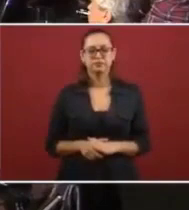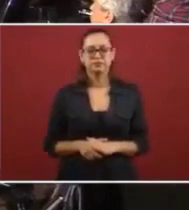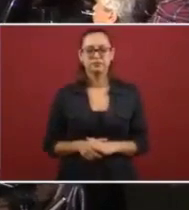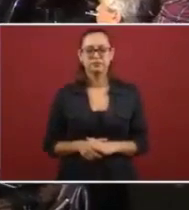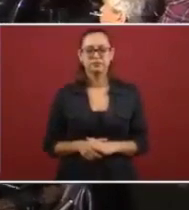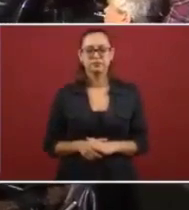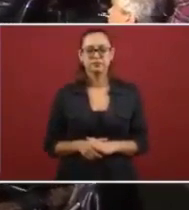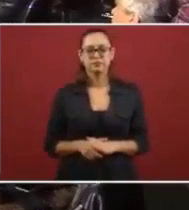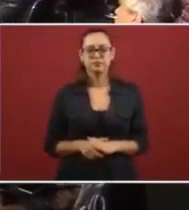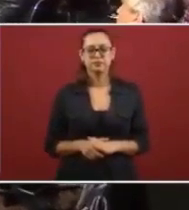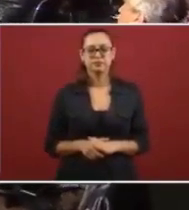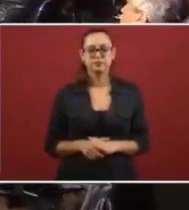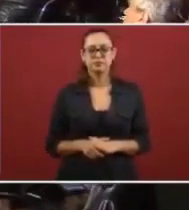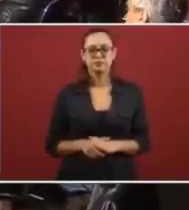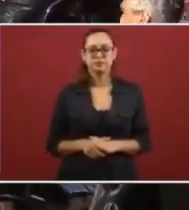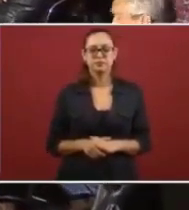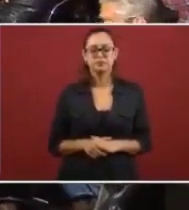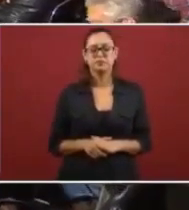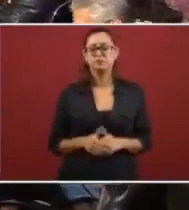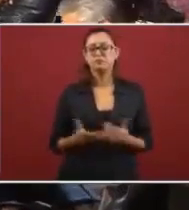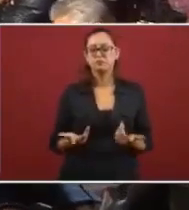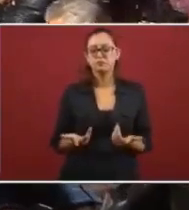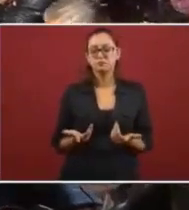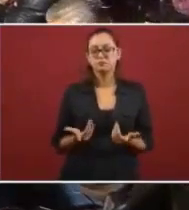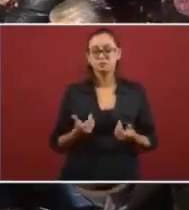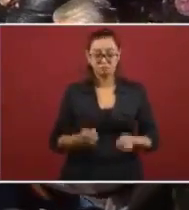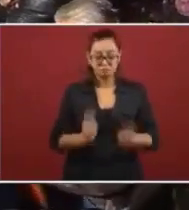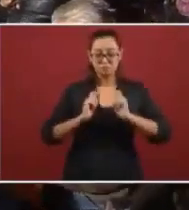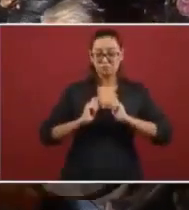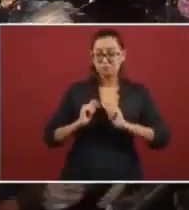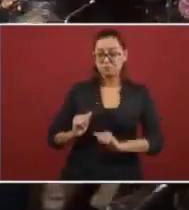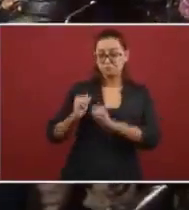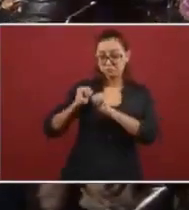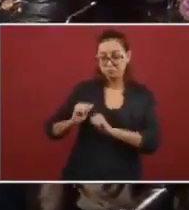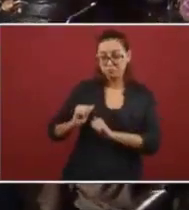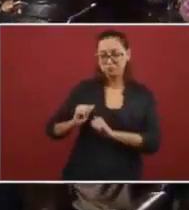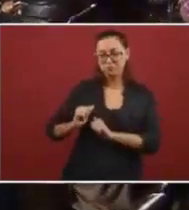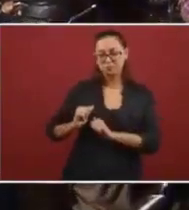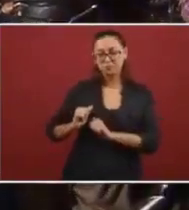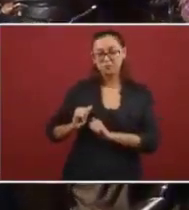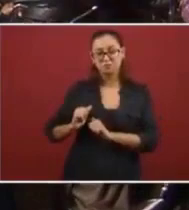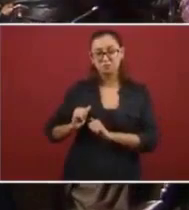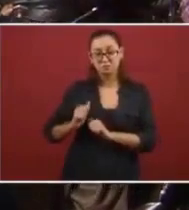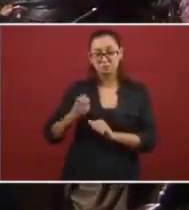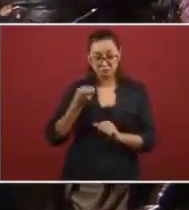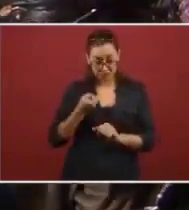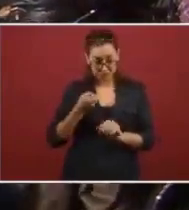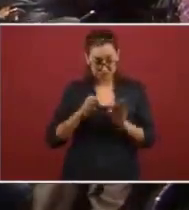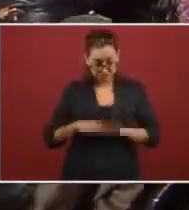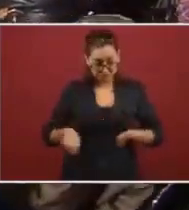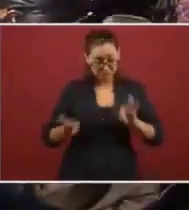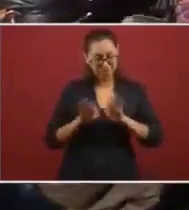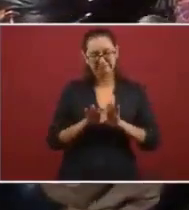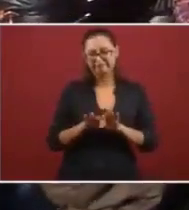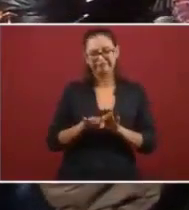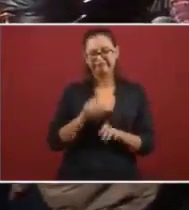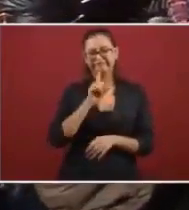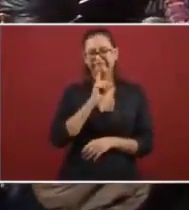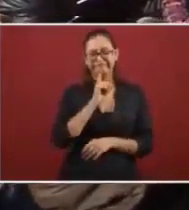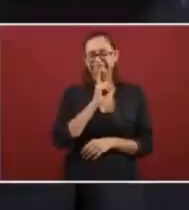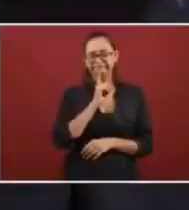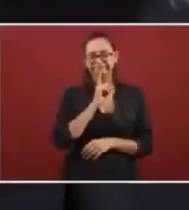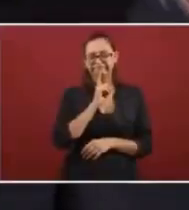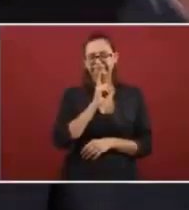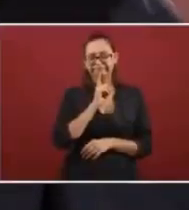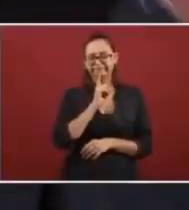no son los cargos lo que debe de importar si